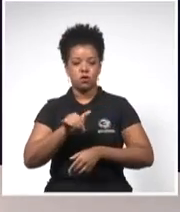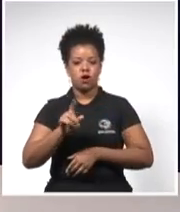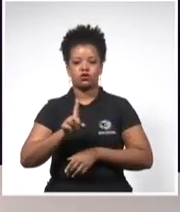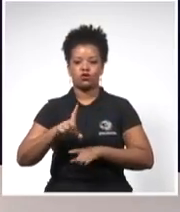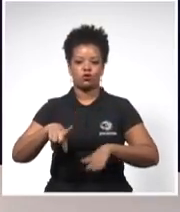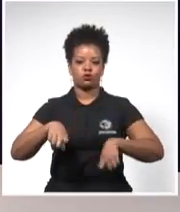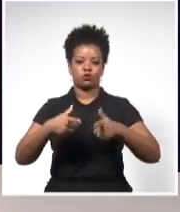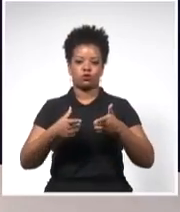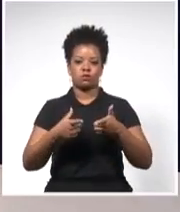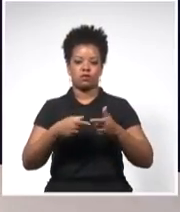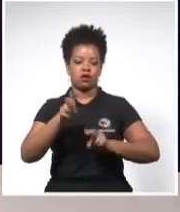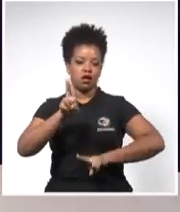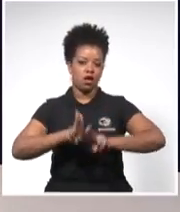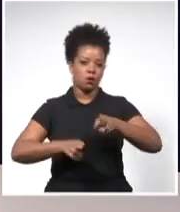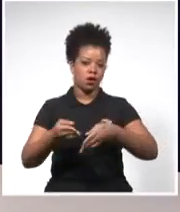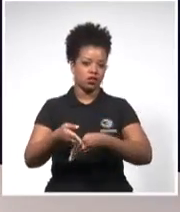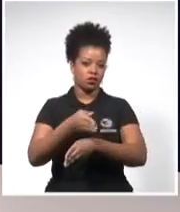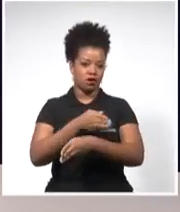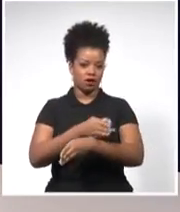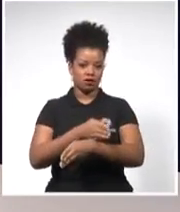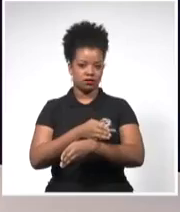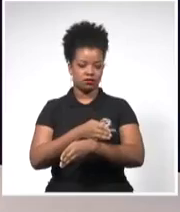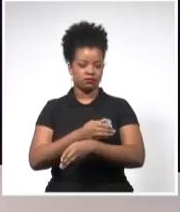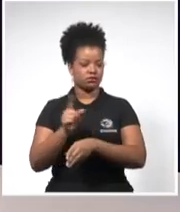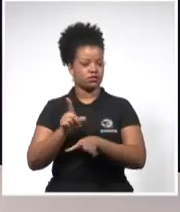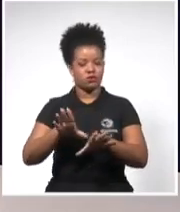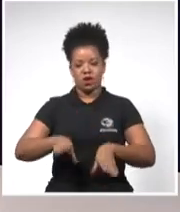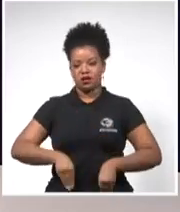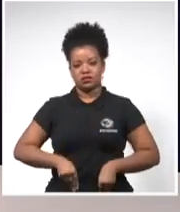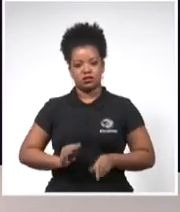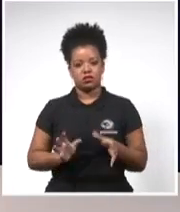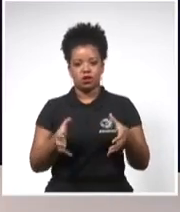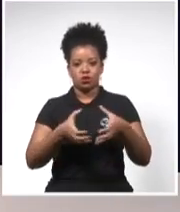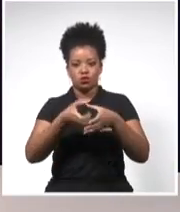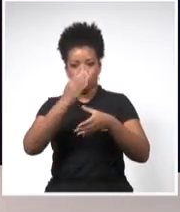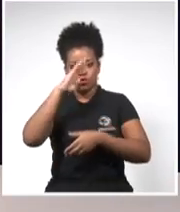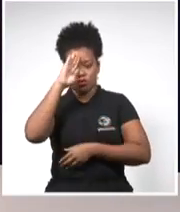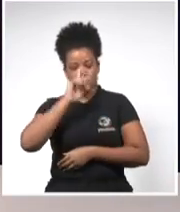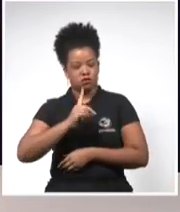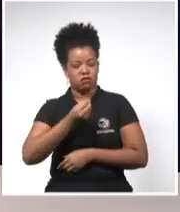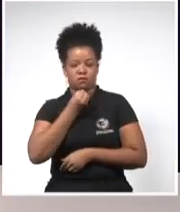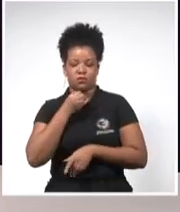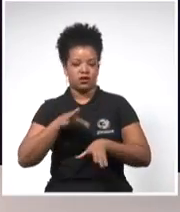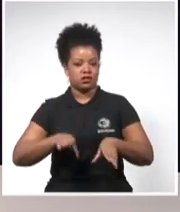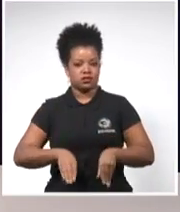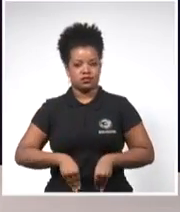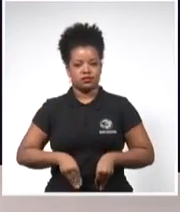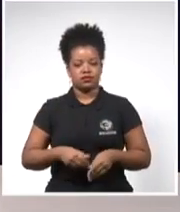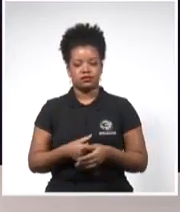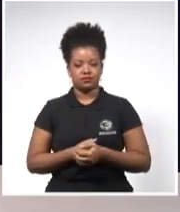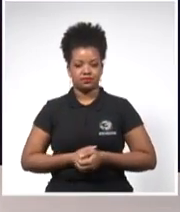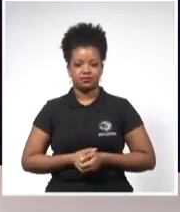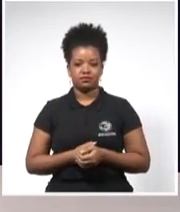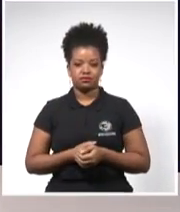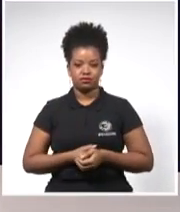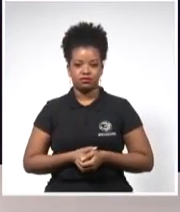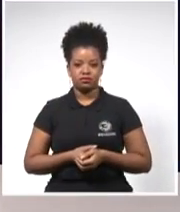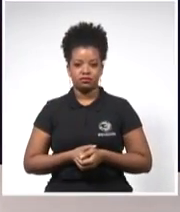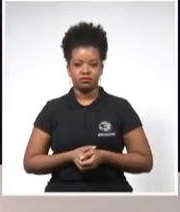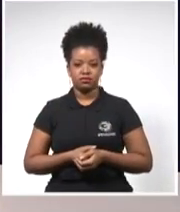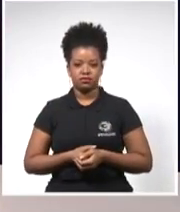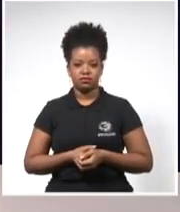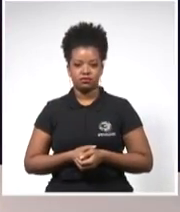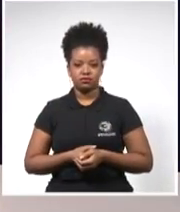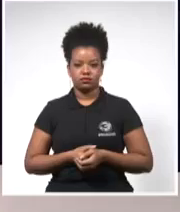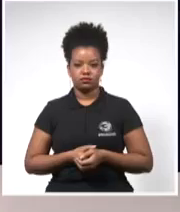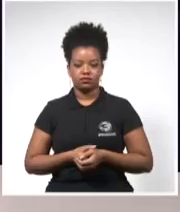acordadas inicialmente y a condiciones inaceptables para la permanencia de nuestros profesionales. Es repugnante que